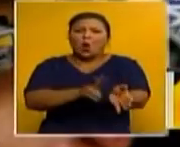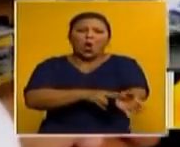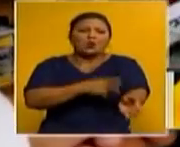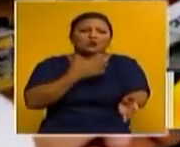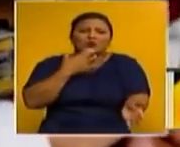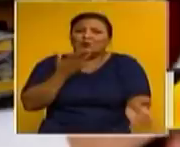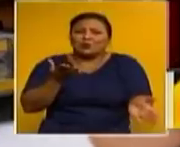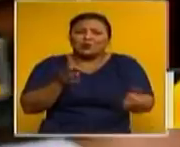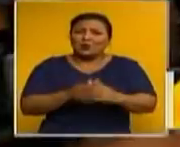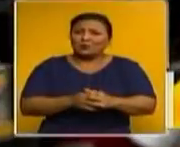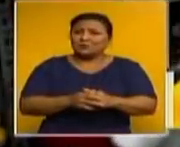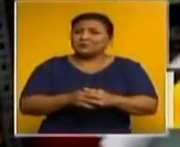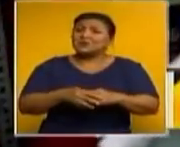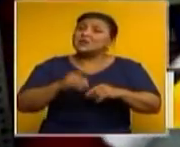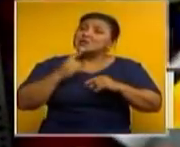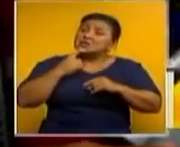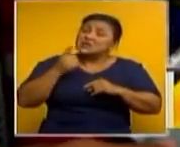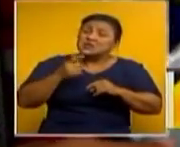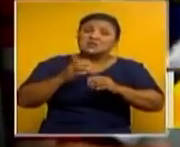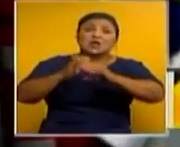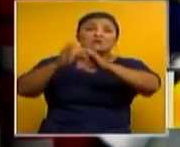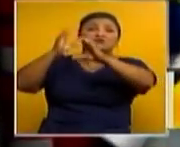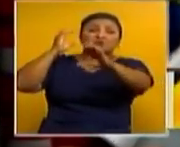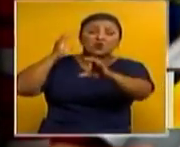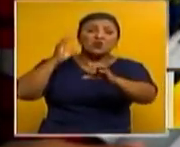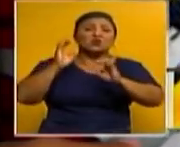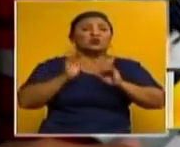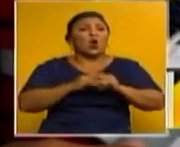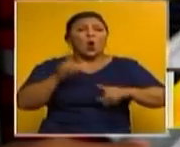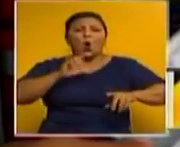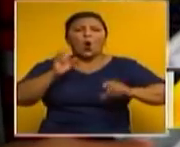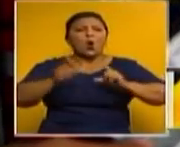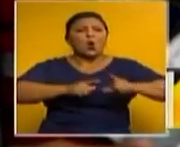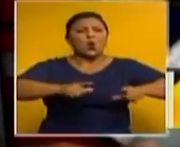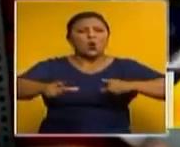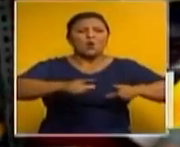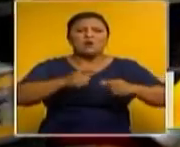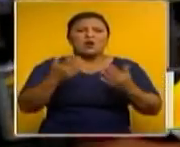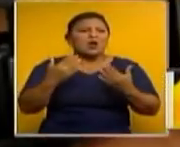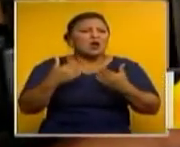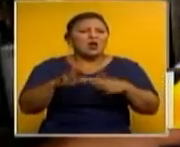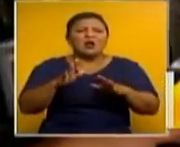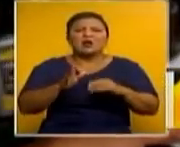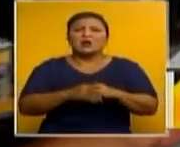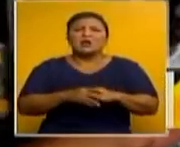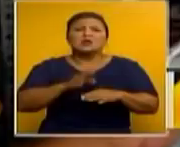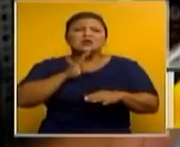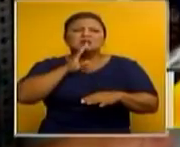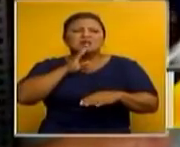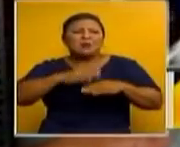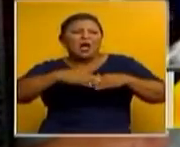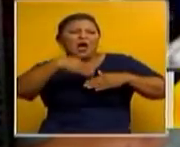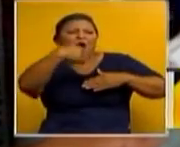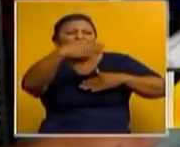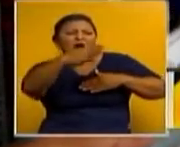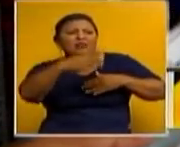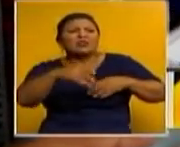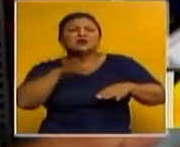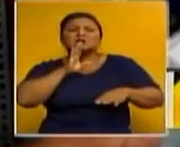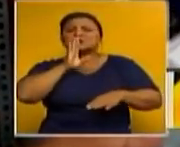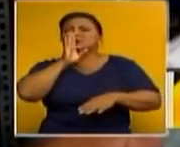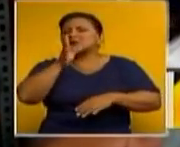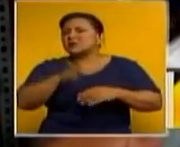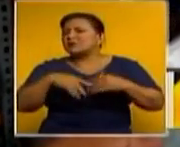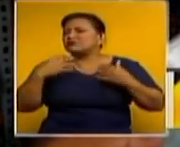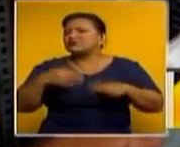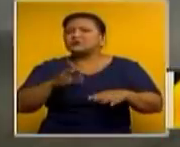el colectivo, o que se entran a los locales, en el del pollito de la esquina siempre se, en el forastero, siempre